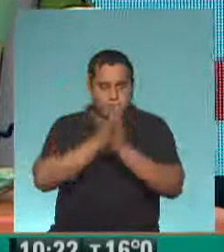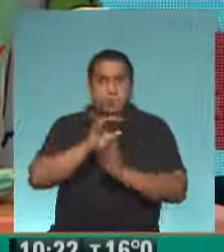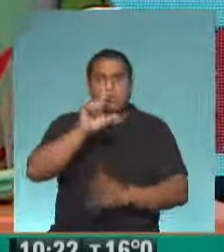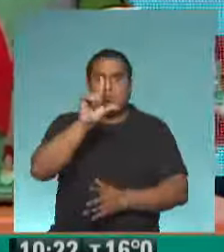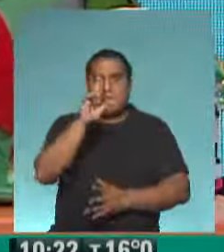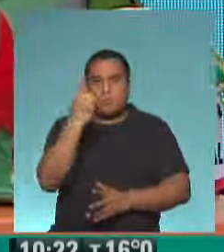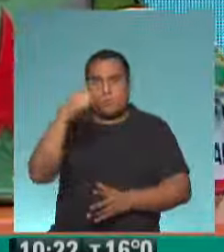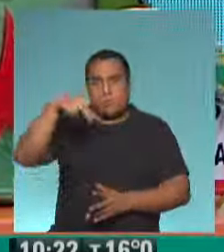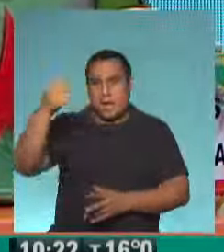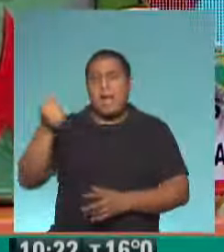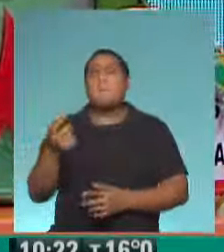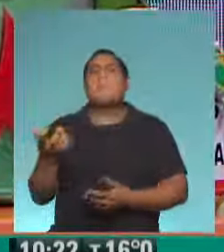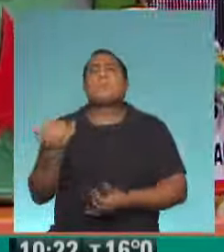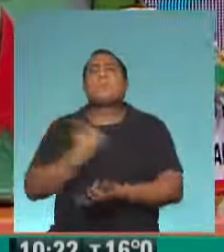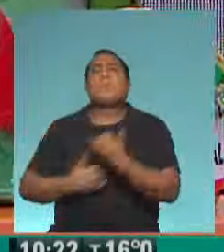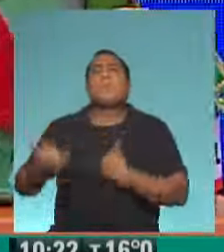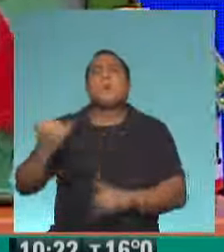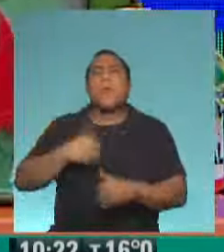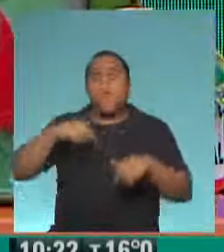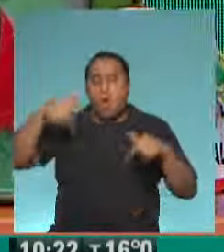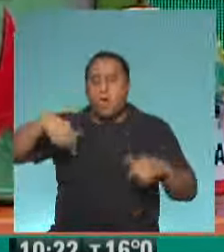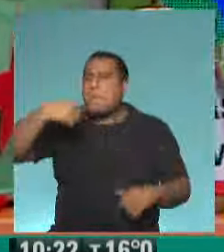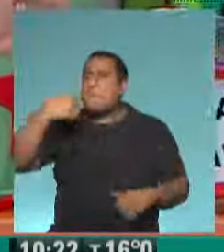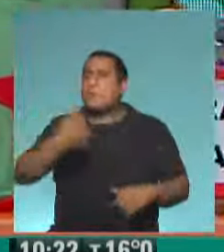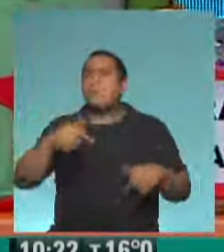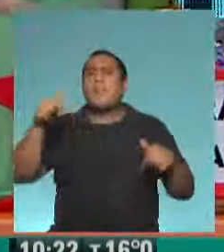Luna, a contar cuál es nuestra pregunta del día.